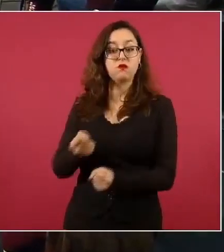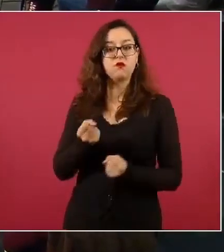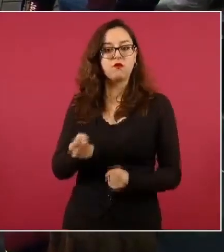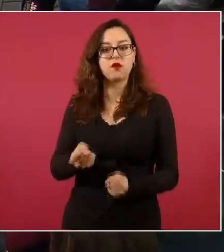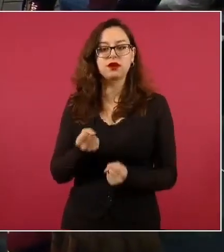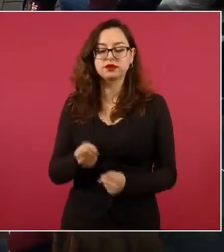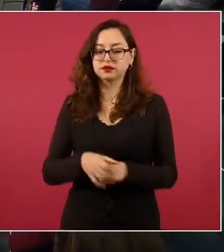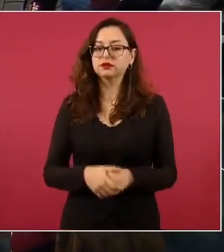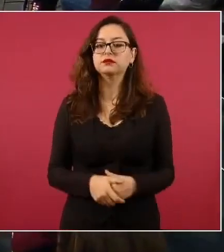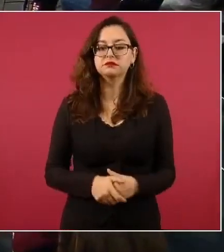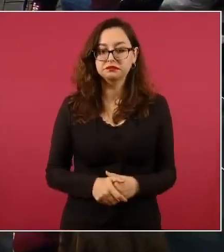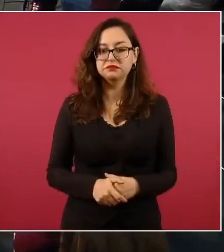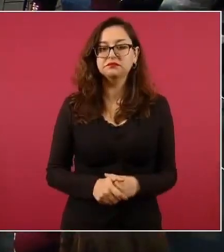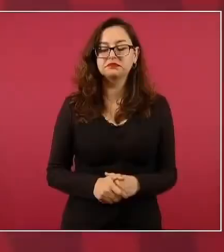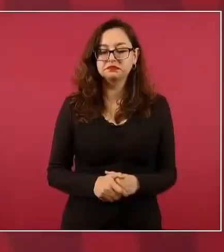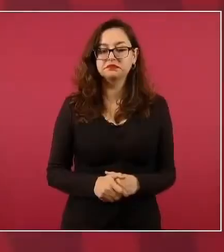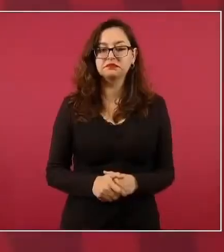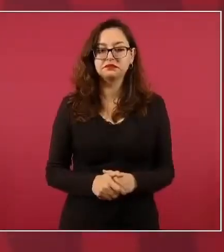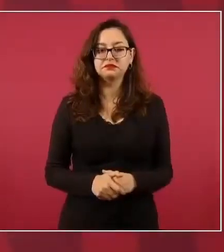así